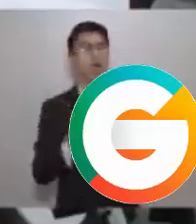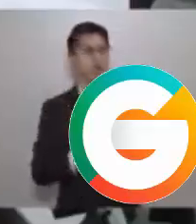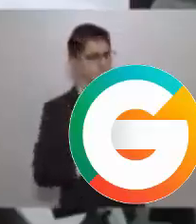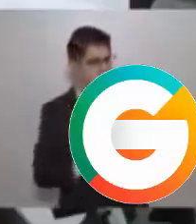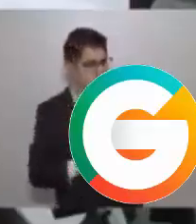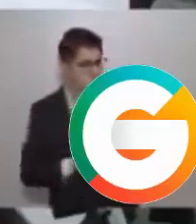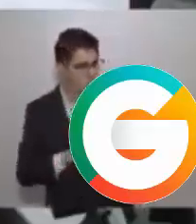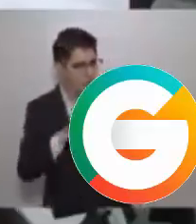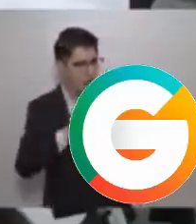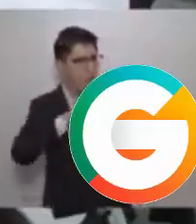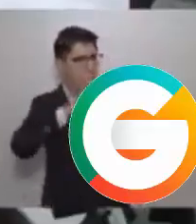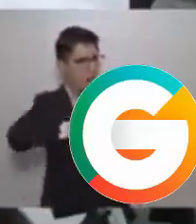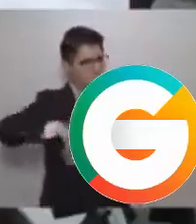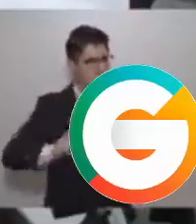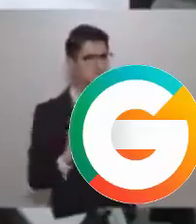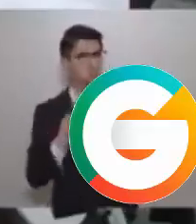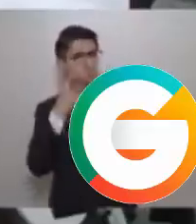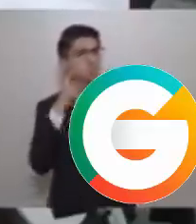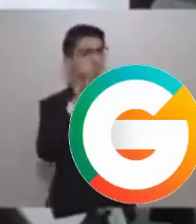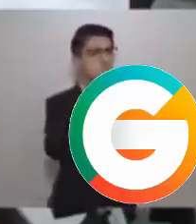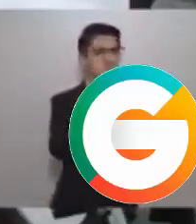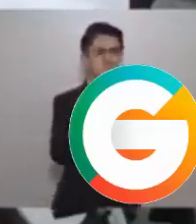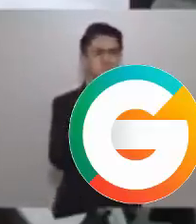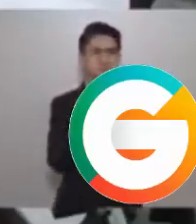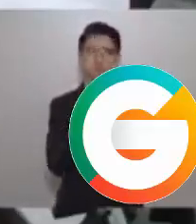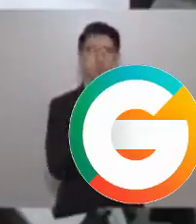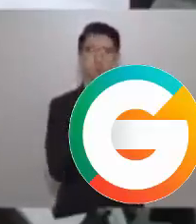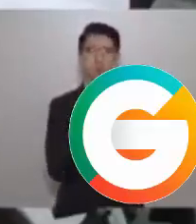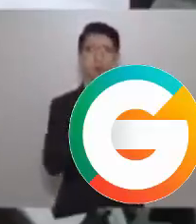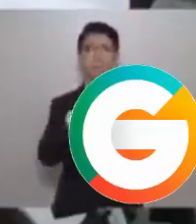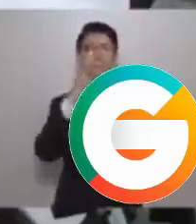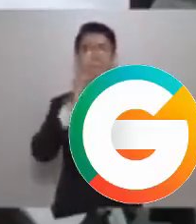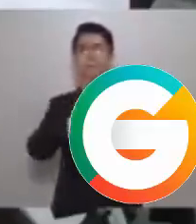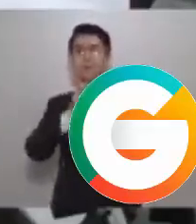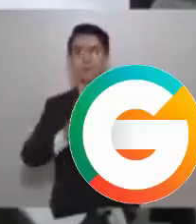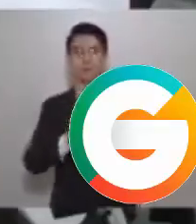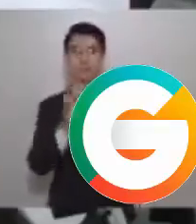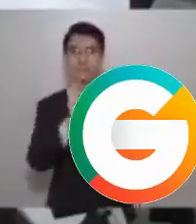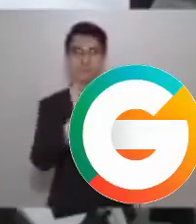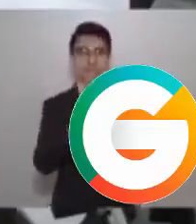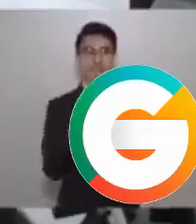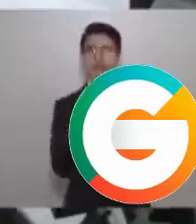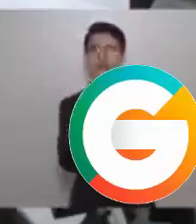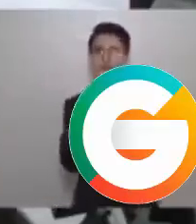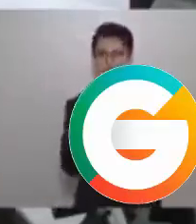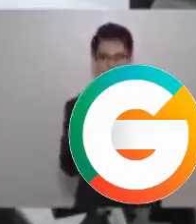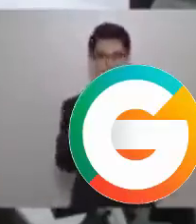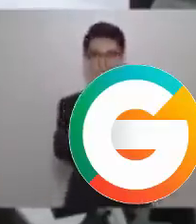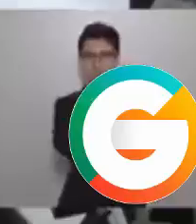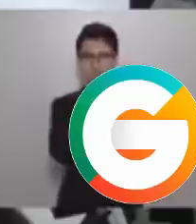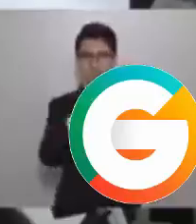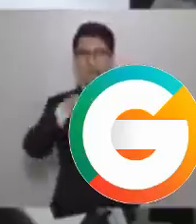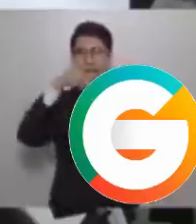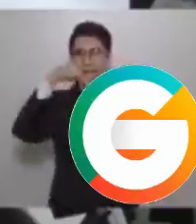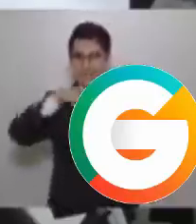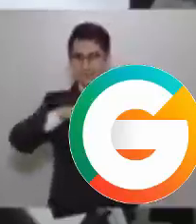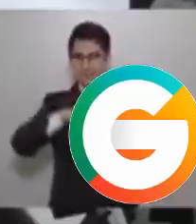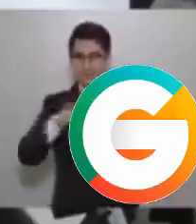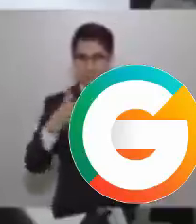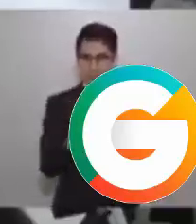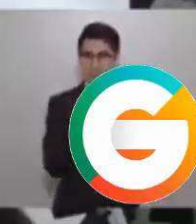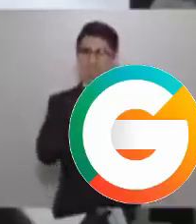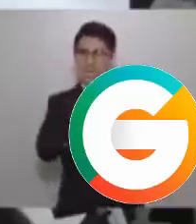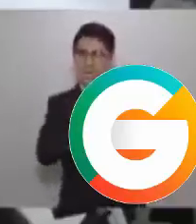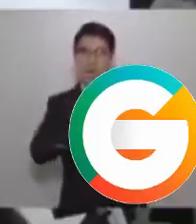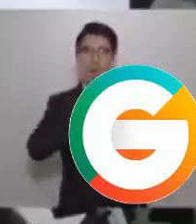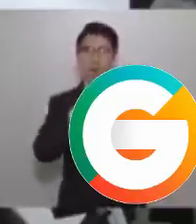socioeconómicos indican que vive de acuerdo a su salario, está muy bien. Si los exámenes toxicológicos indican que no consume alguna sustancia controlada, está muy